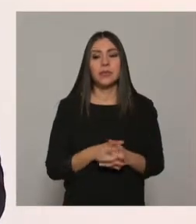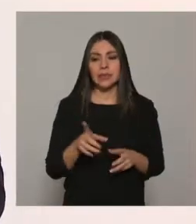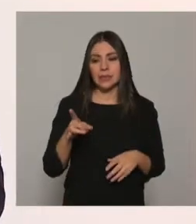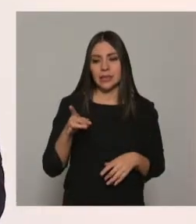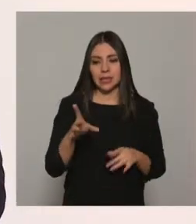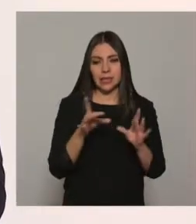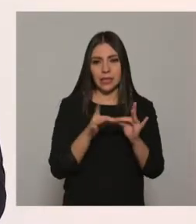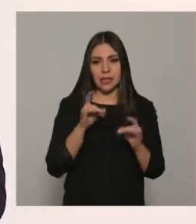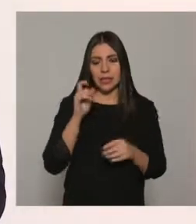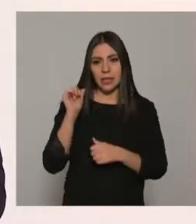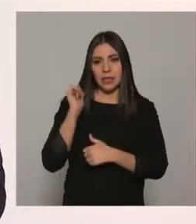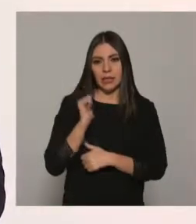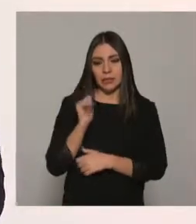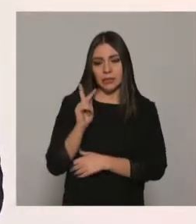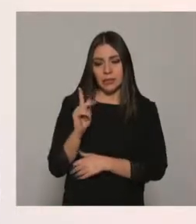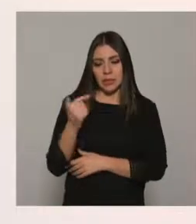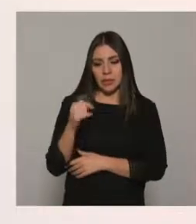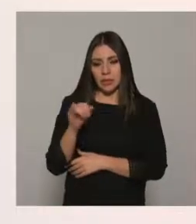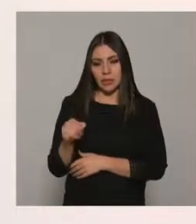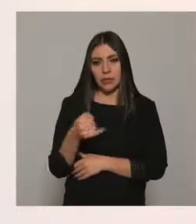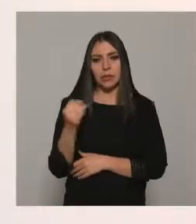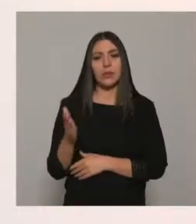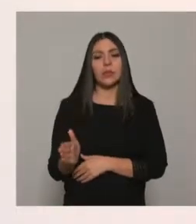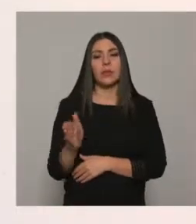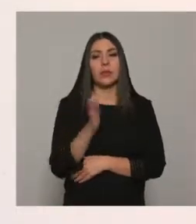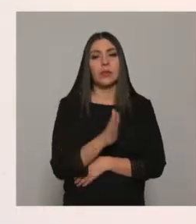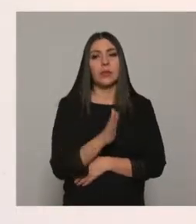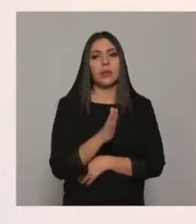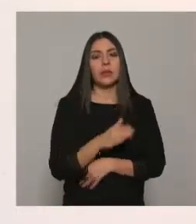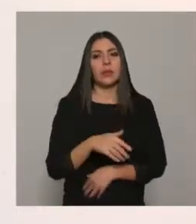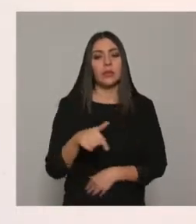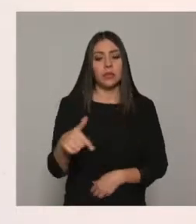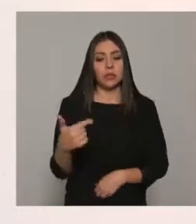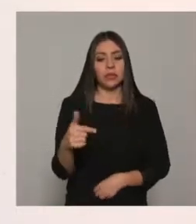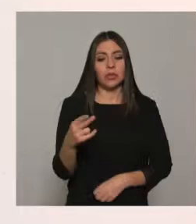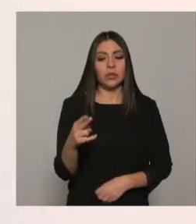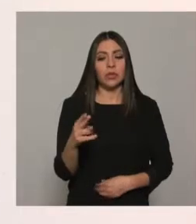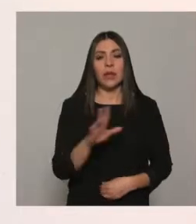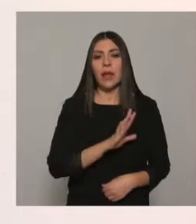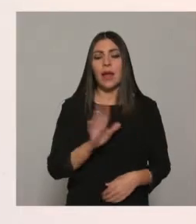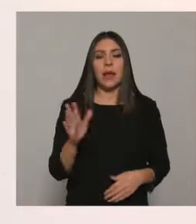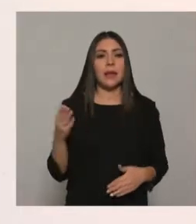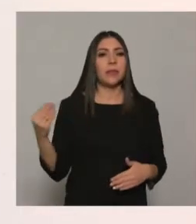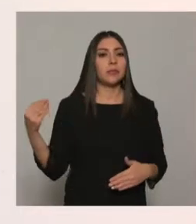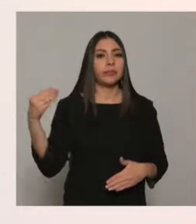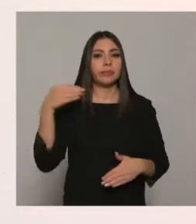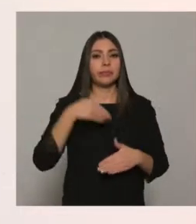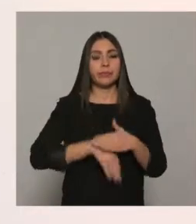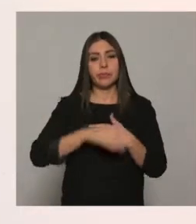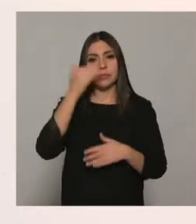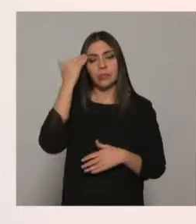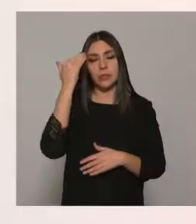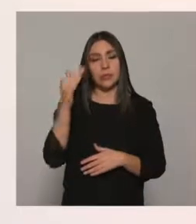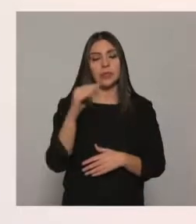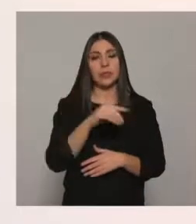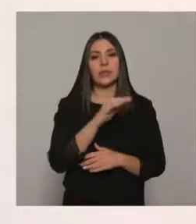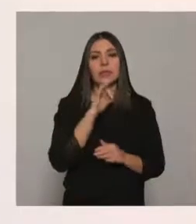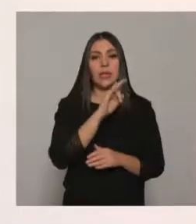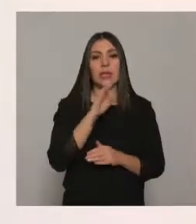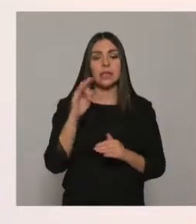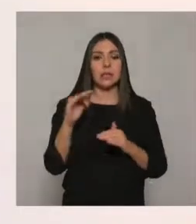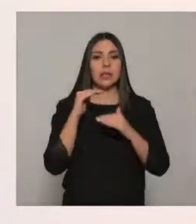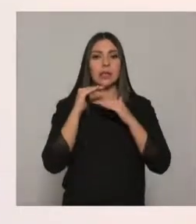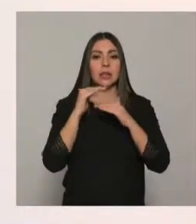titular de la Procuraduría, este 12 de noviembre se vence el plazo para que los interesados presenten